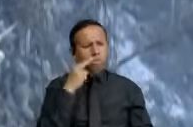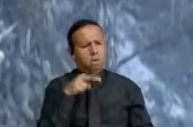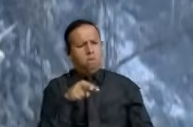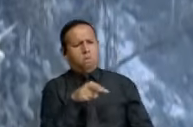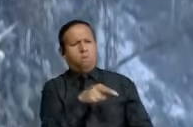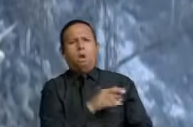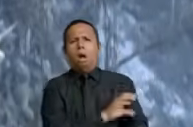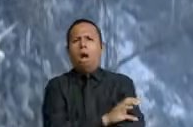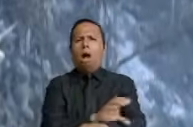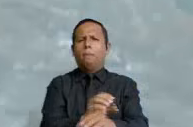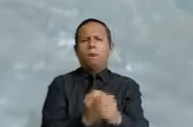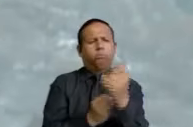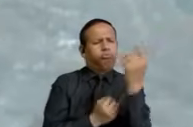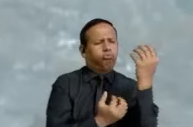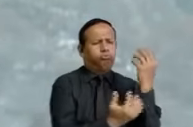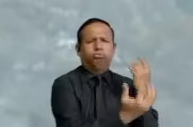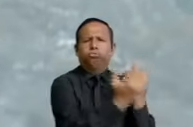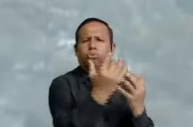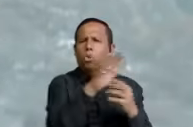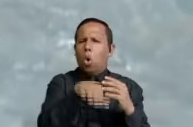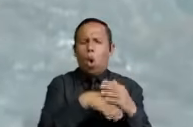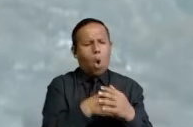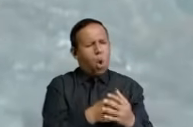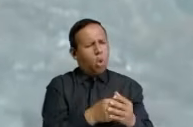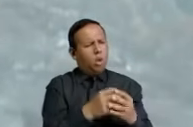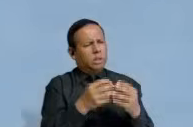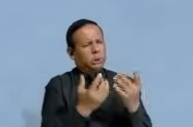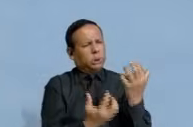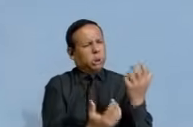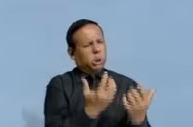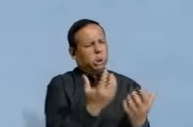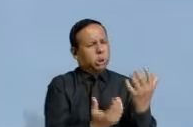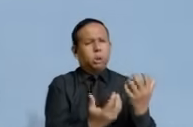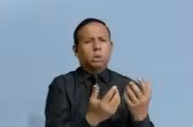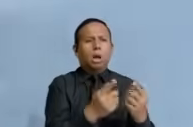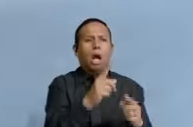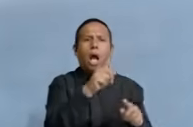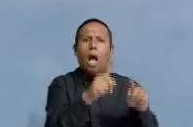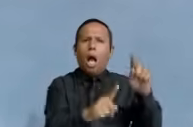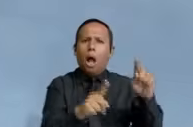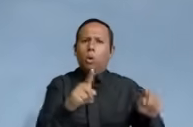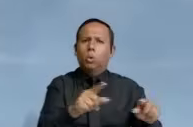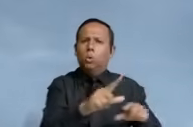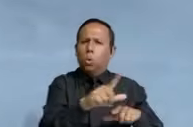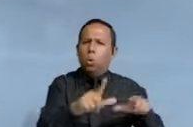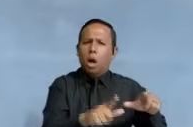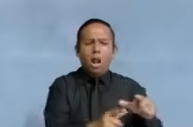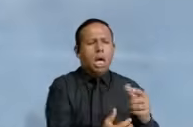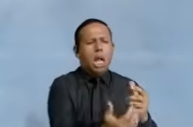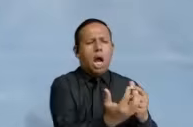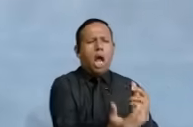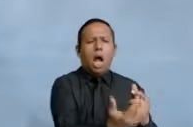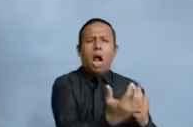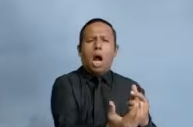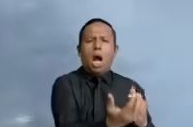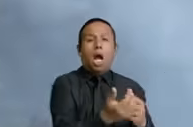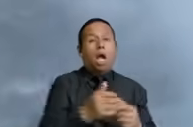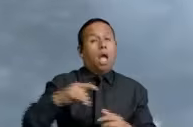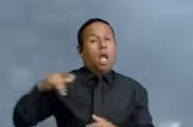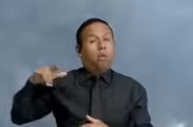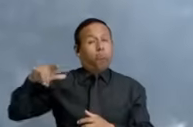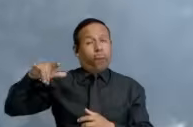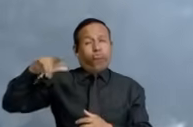fue calcinada y Aún existen algunos focos de difícil acceso que son combatidos a través de helicópteros que realizan descargas de